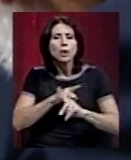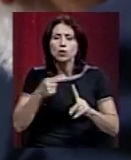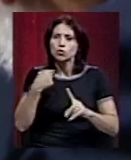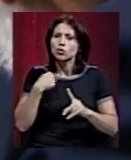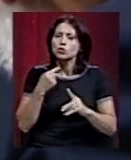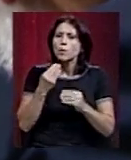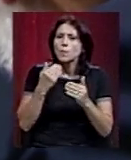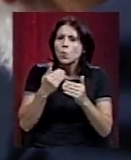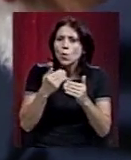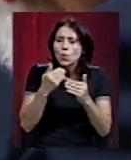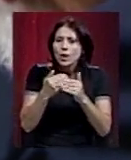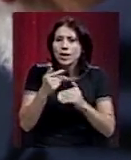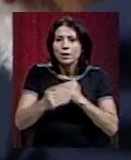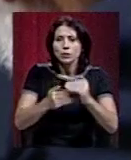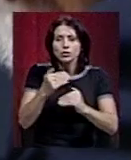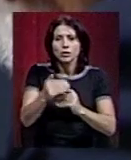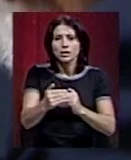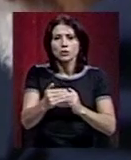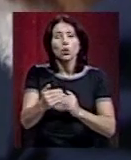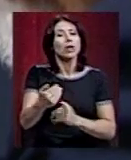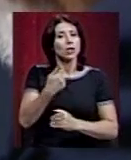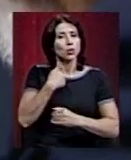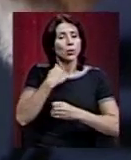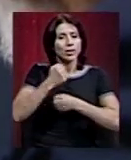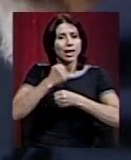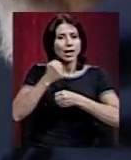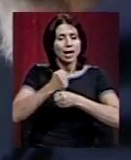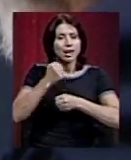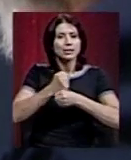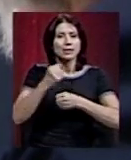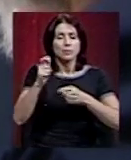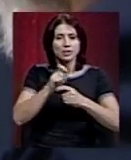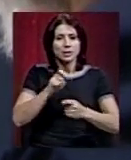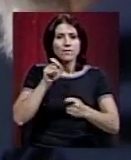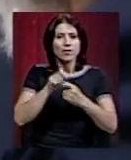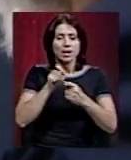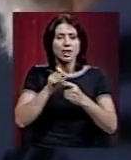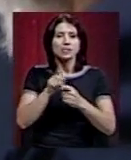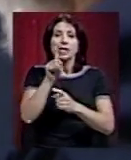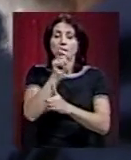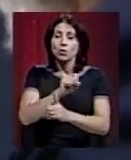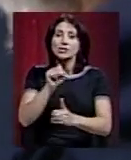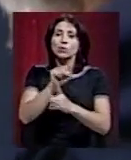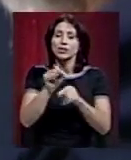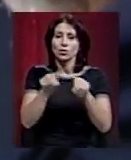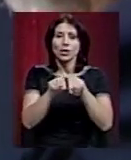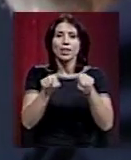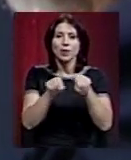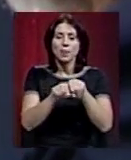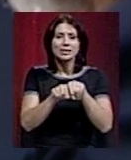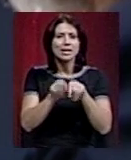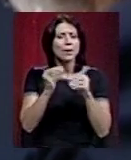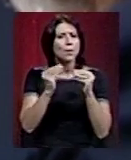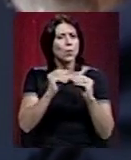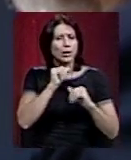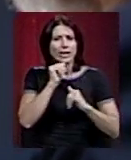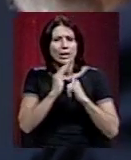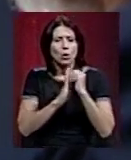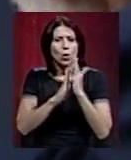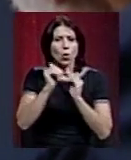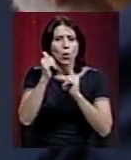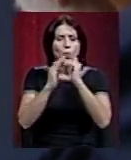cerca el proceso y tuve tareas específicas en una situación que además era incomodísima, pues